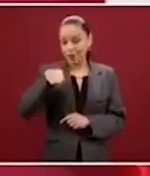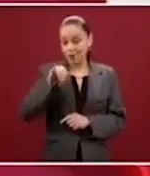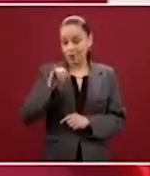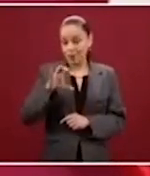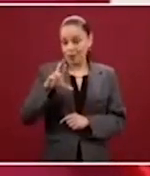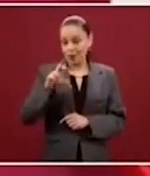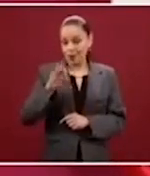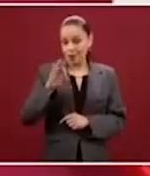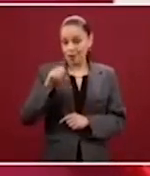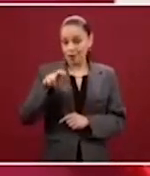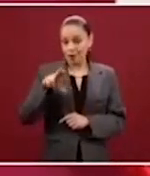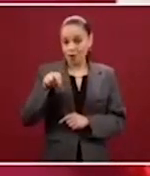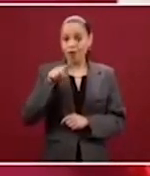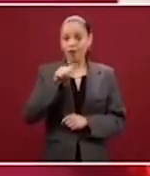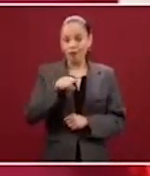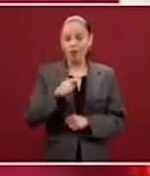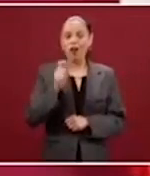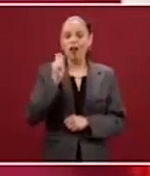los instalaron